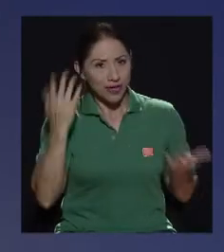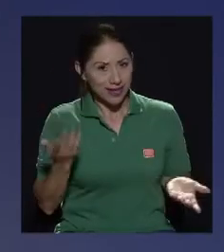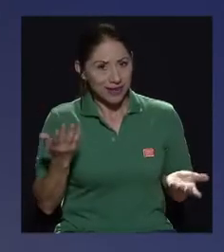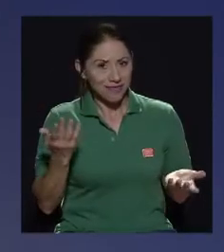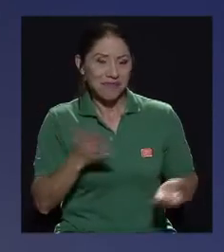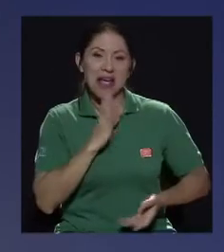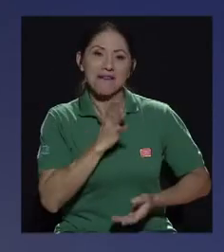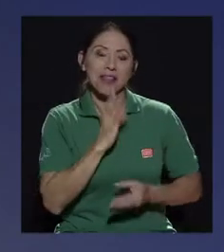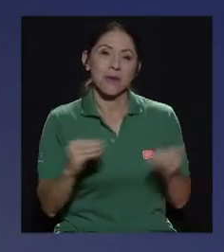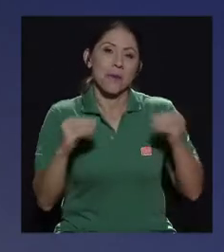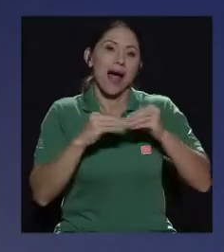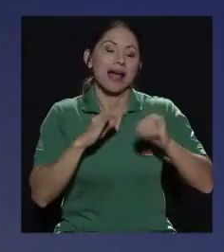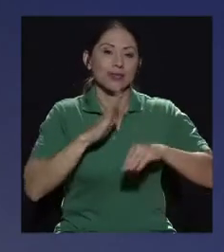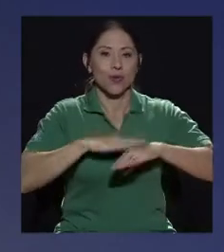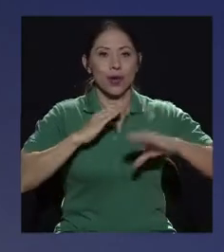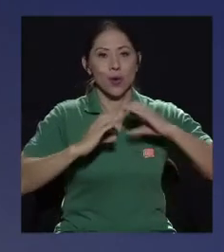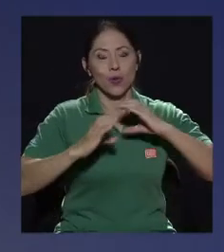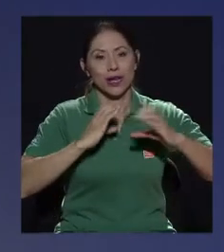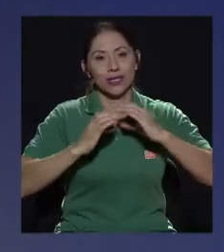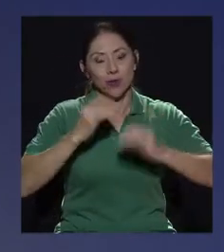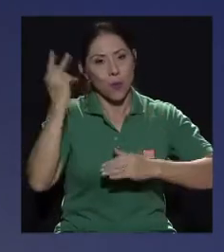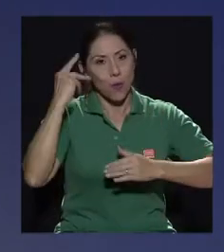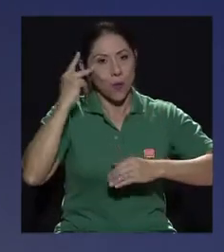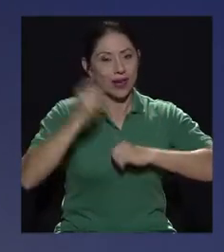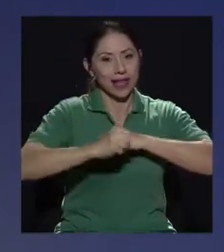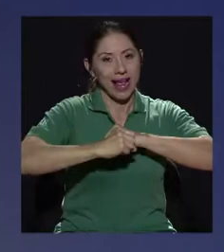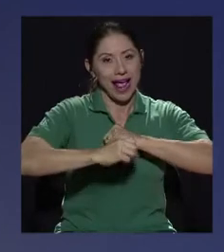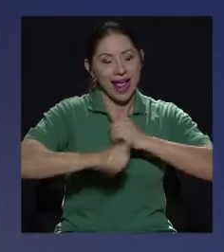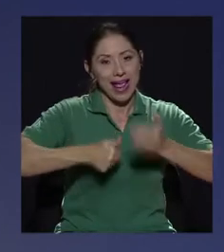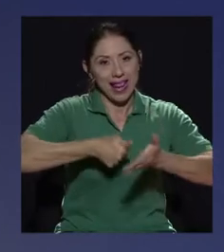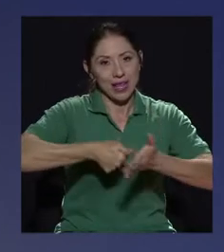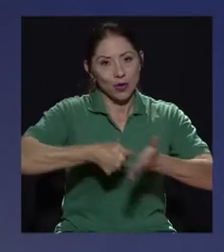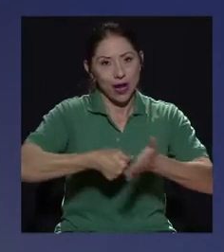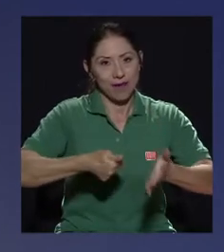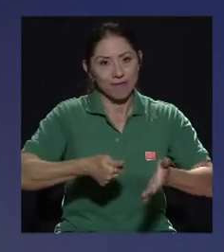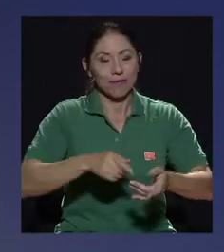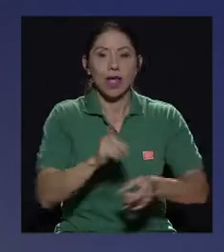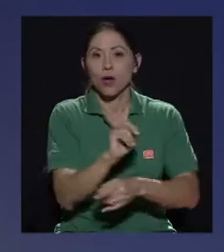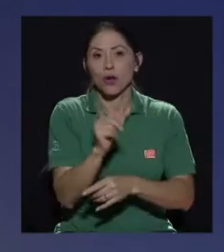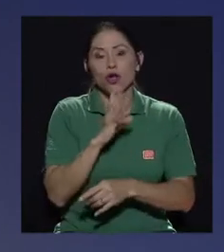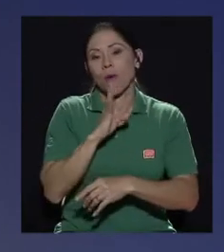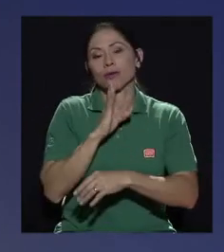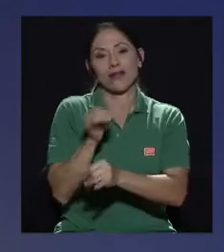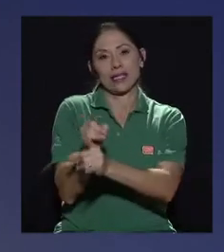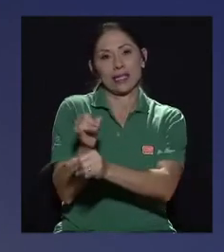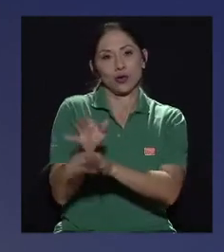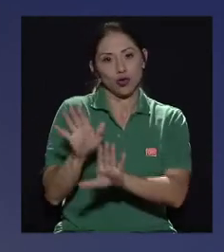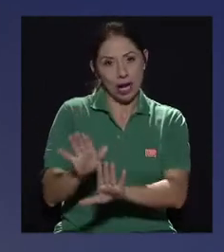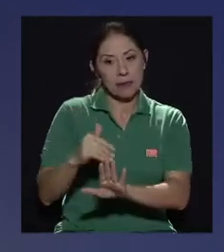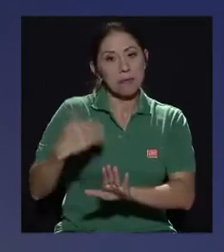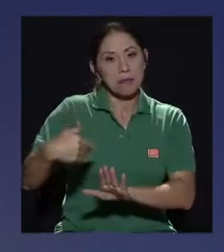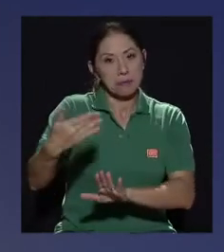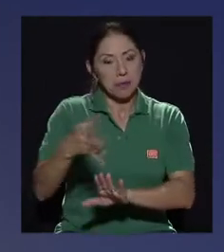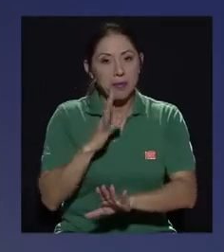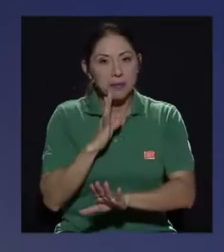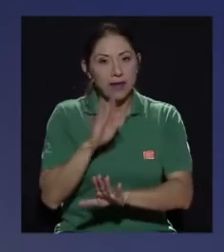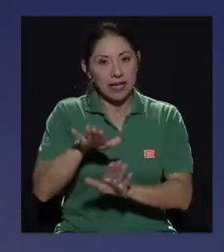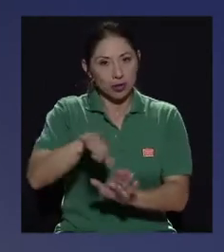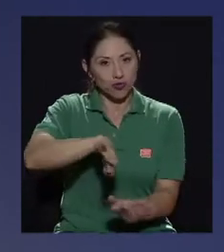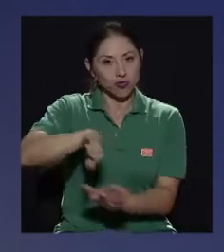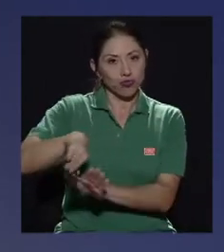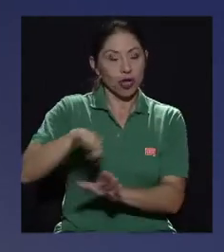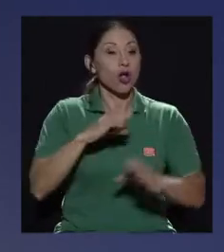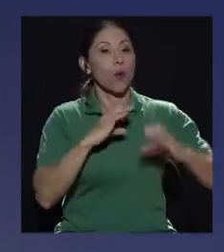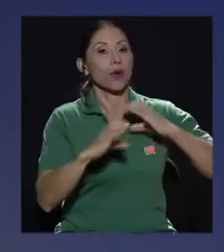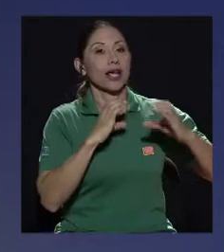comunicación política bueno hablando tal vez más de comunicación política electoral antes de que hablar de comunicación política institucional que llevamos a tocar lo